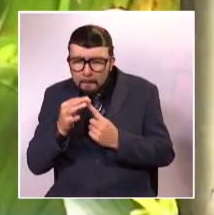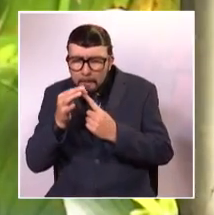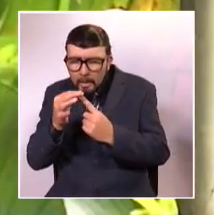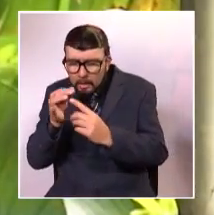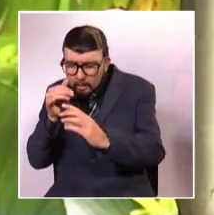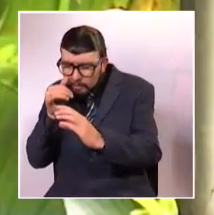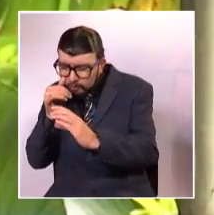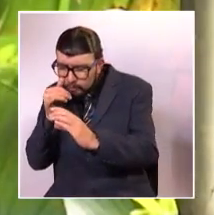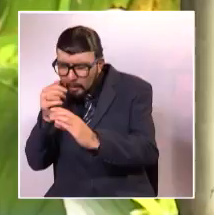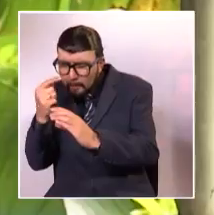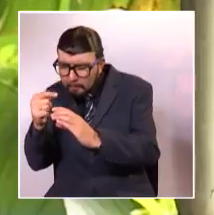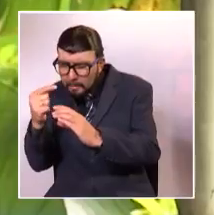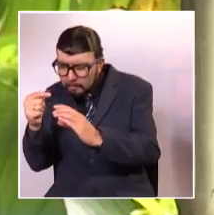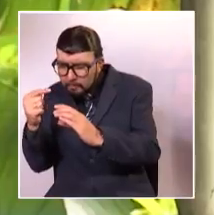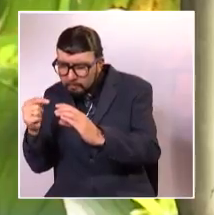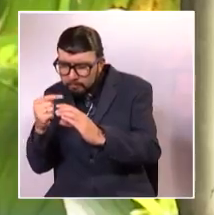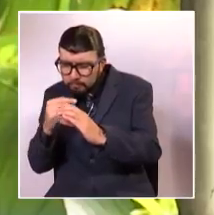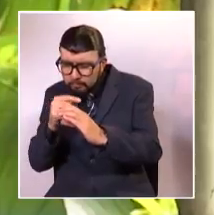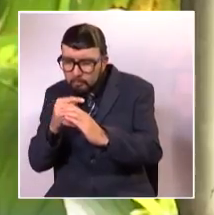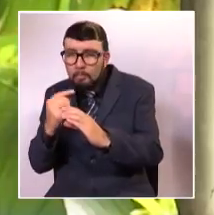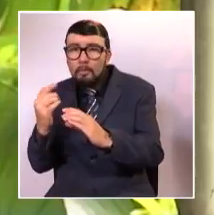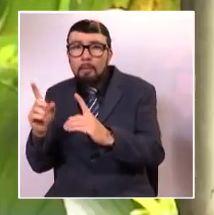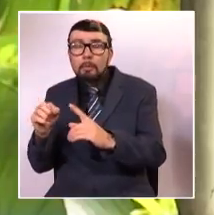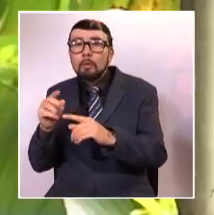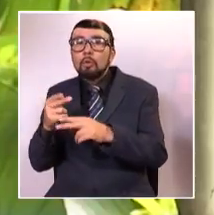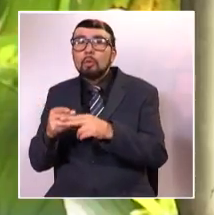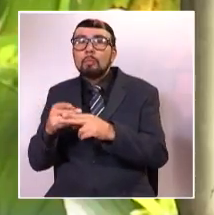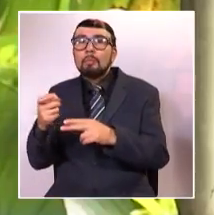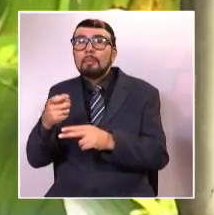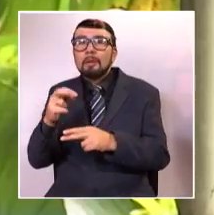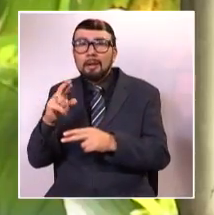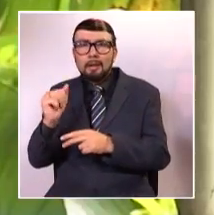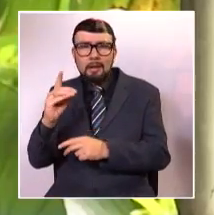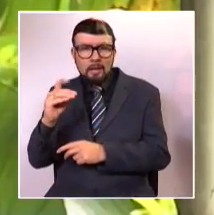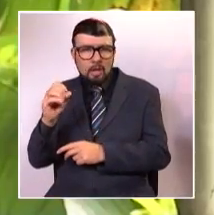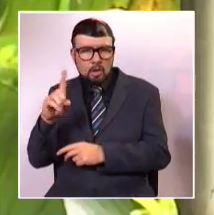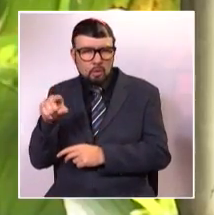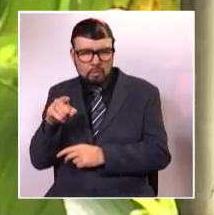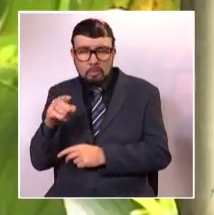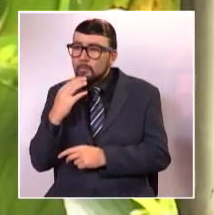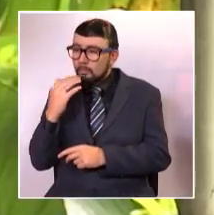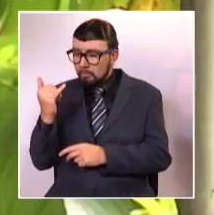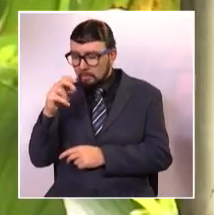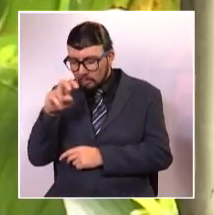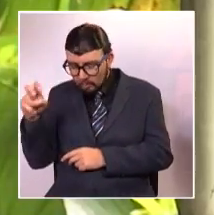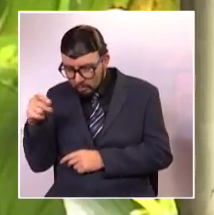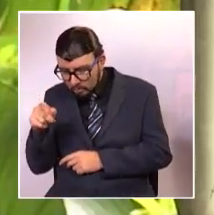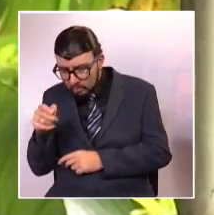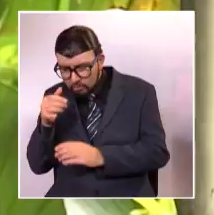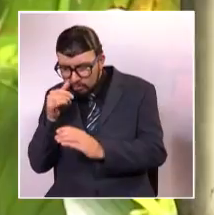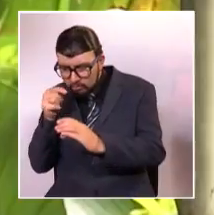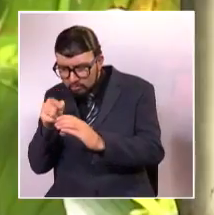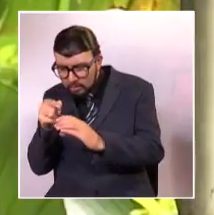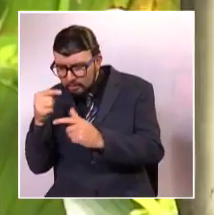y una clasificación que se llama por grados. Esa clasificación por grados va desde bajo grado hasta alto grado